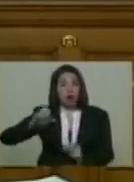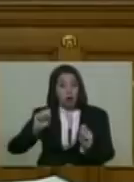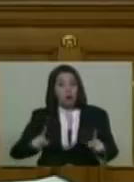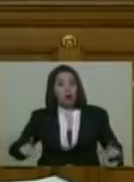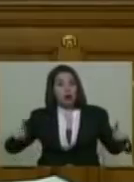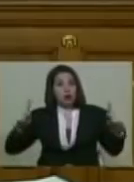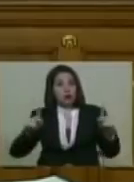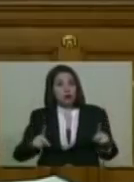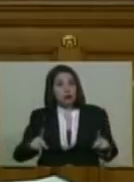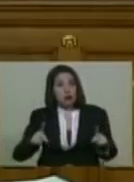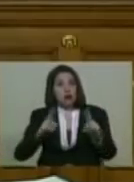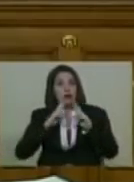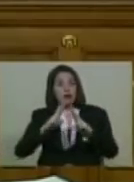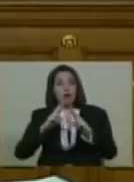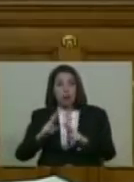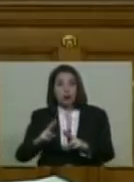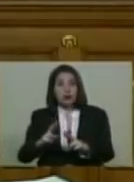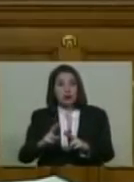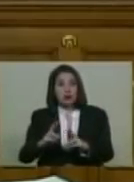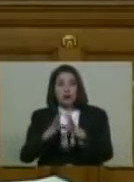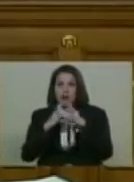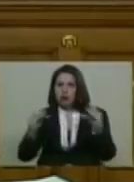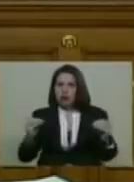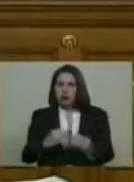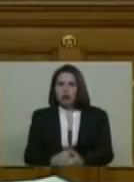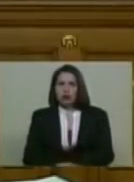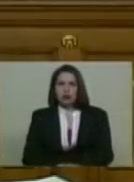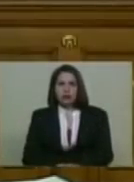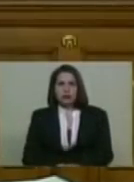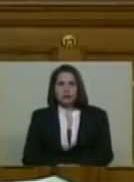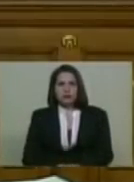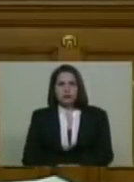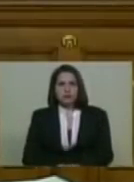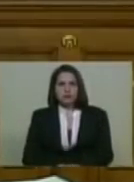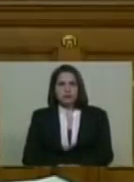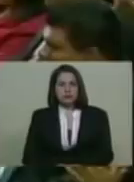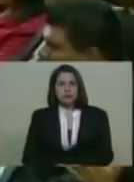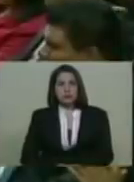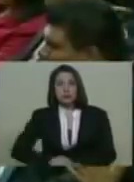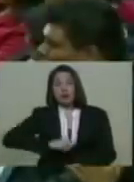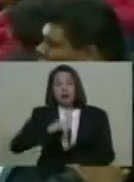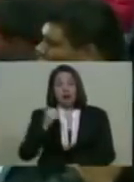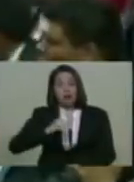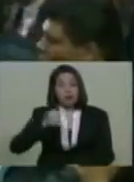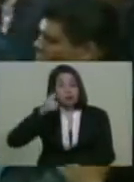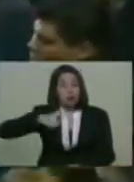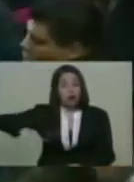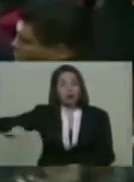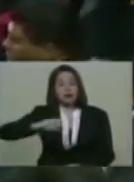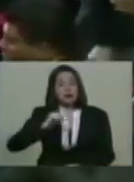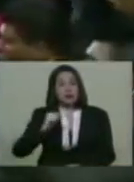respuesta de nuestra fuerza armada nacional bolivariana y de nuestras fuerzas policiales que no